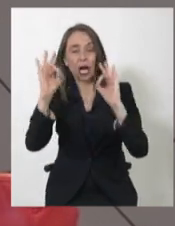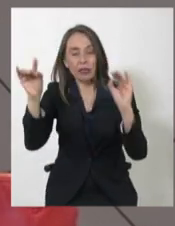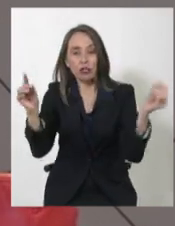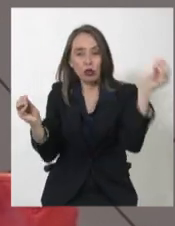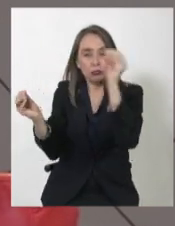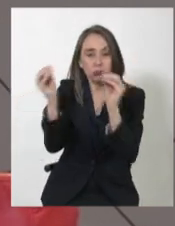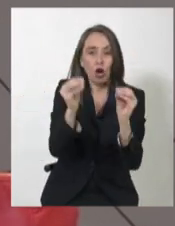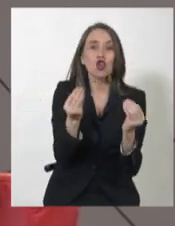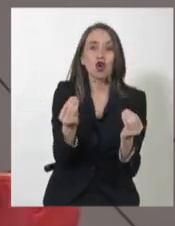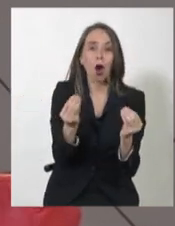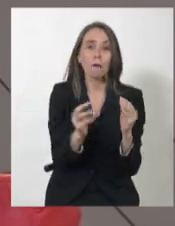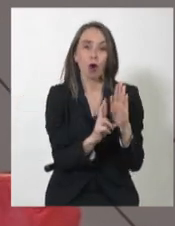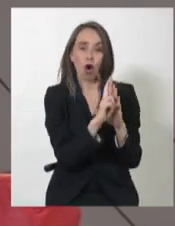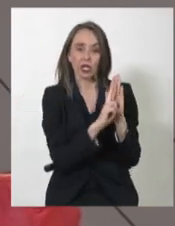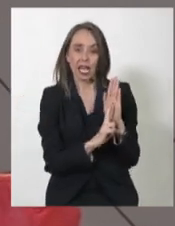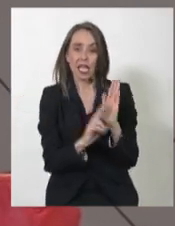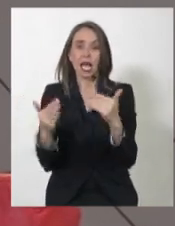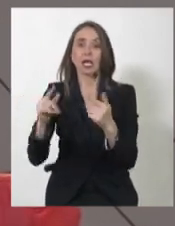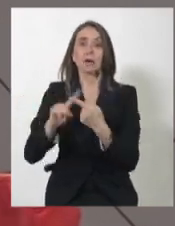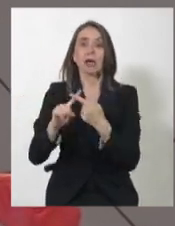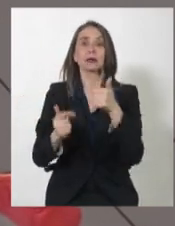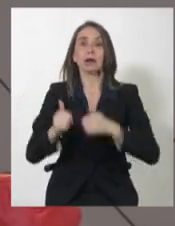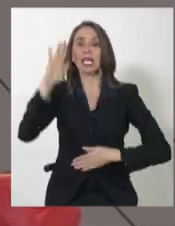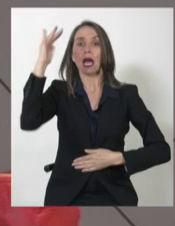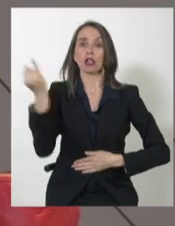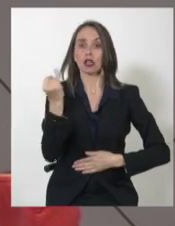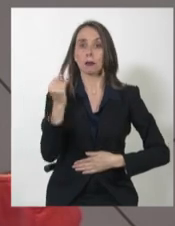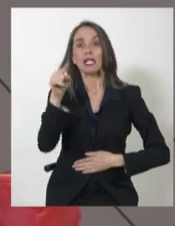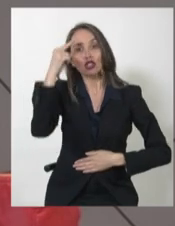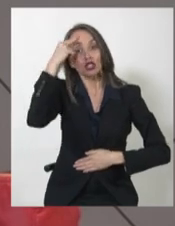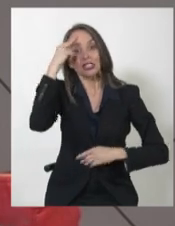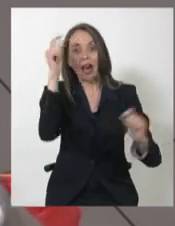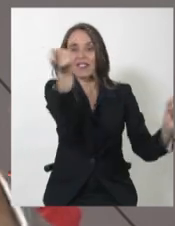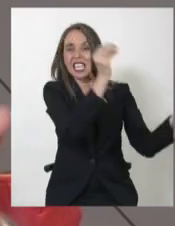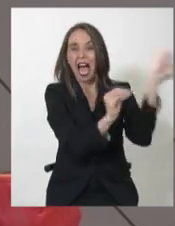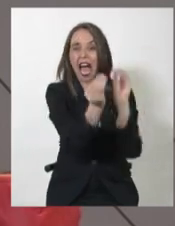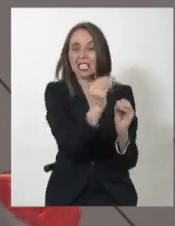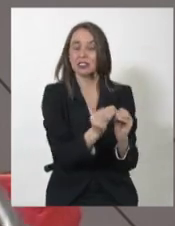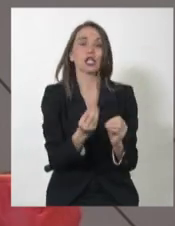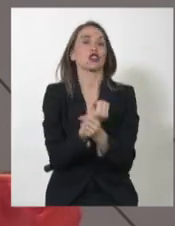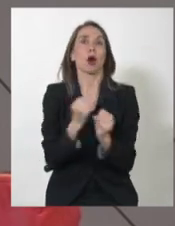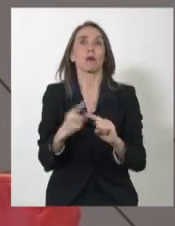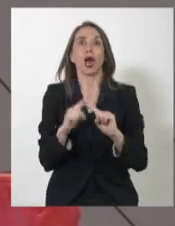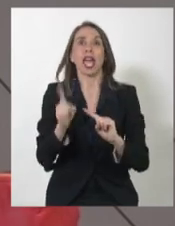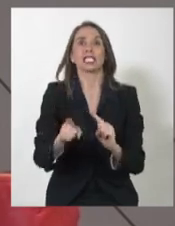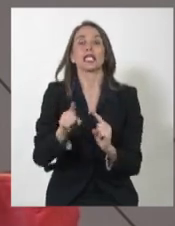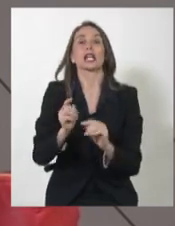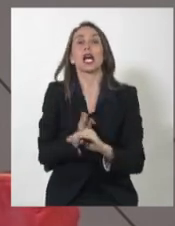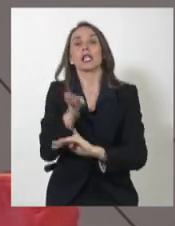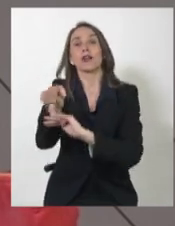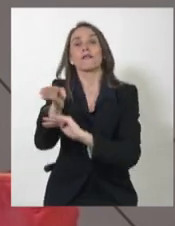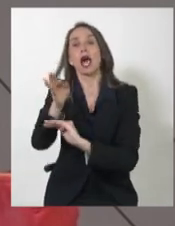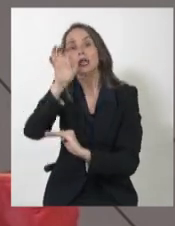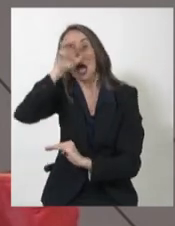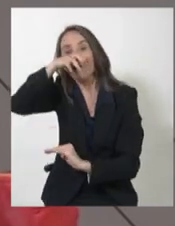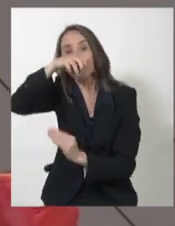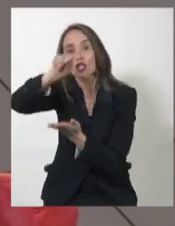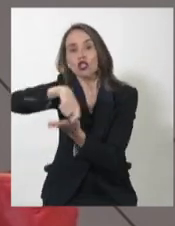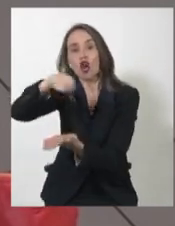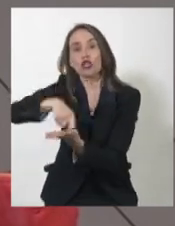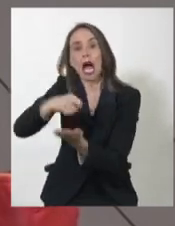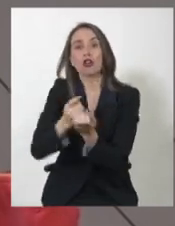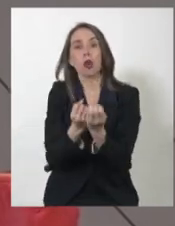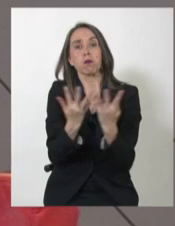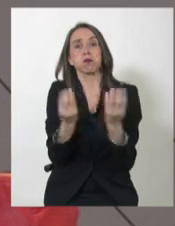hace carne la regla de que participen los independientes. Por lo pronto, es absurdo las exigencias de firmas notariales, miles, para poder